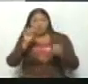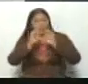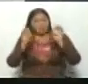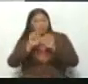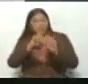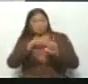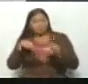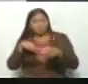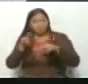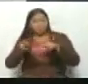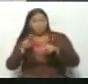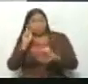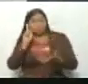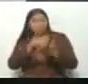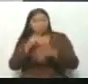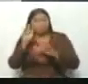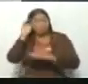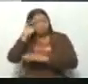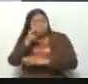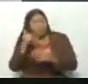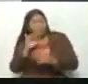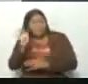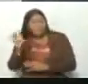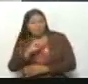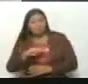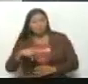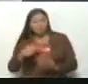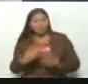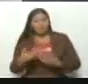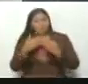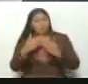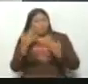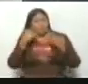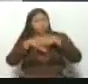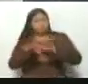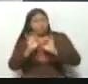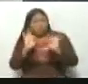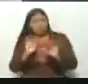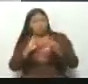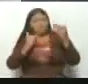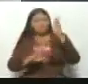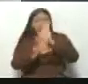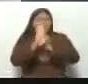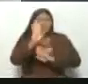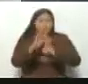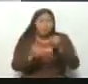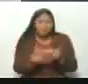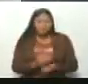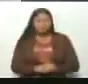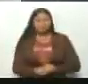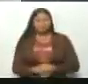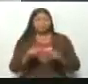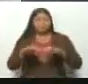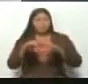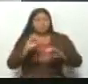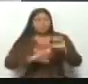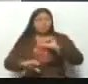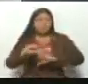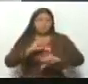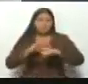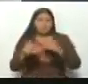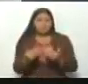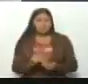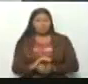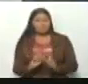de nuestros niños. Claro. El presente y el futuro de la patria está allí, en nuestras escuelas. Inclusive en esta definición de progreso. La semilla de la ciencia, de la identidad